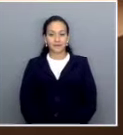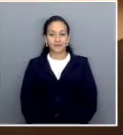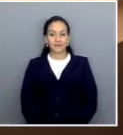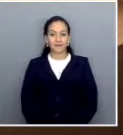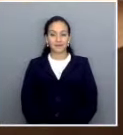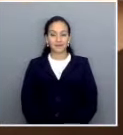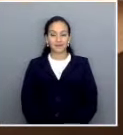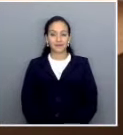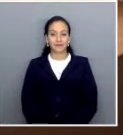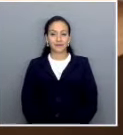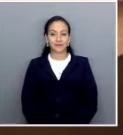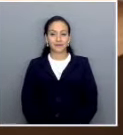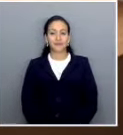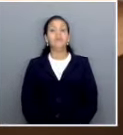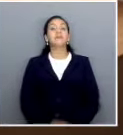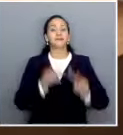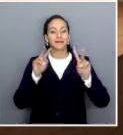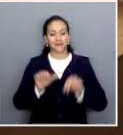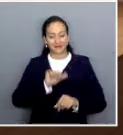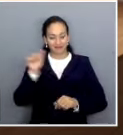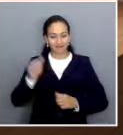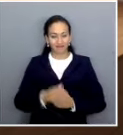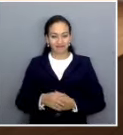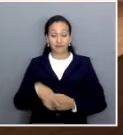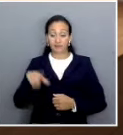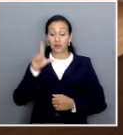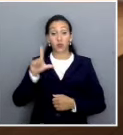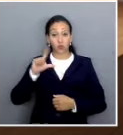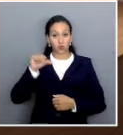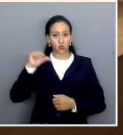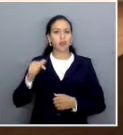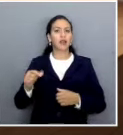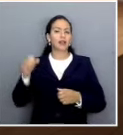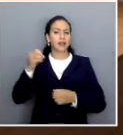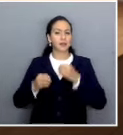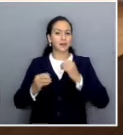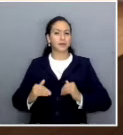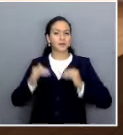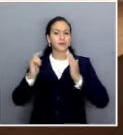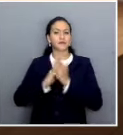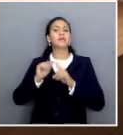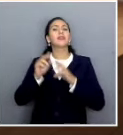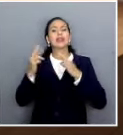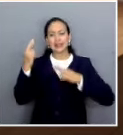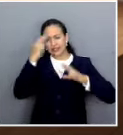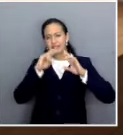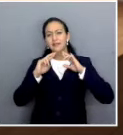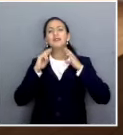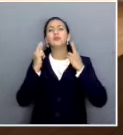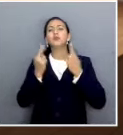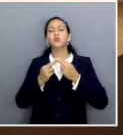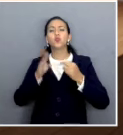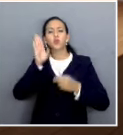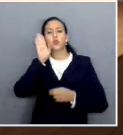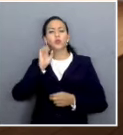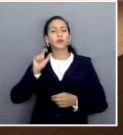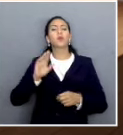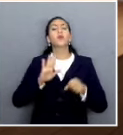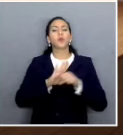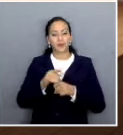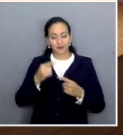En más temas, en su sesión de este lunes, el Pleno de la Corte resolvió 3 controversias relacionadas con la homologación